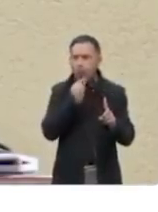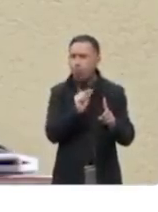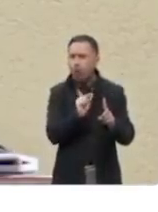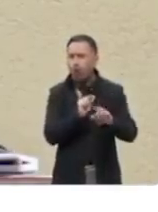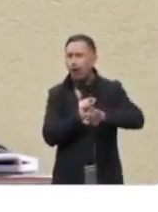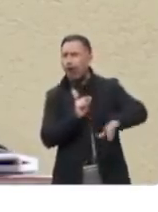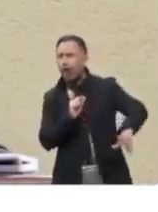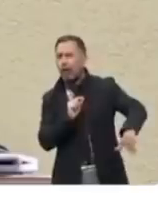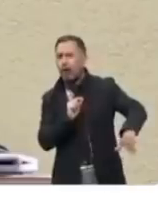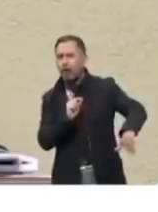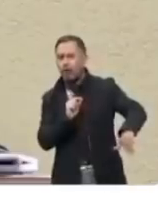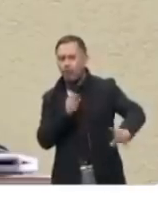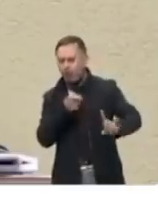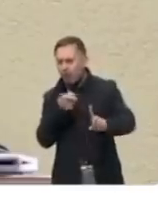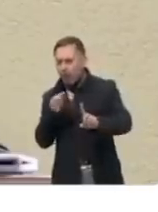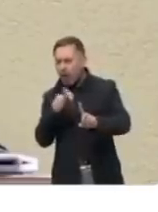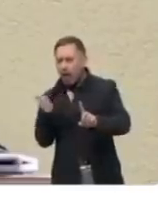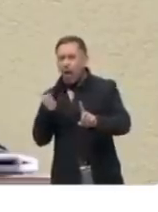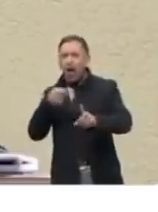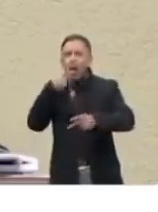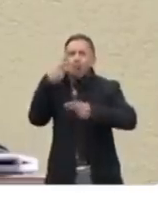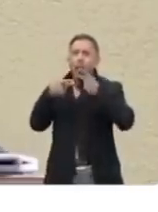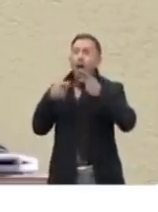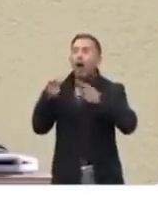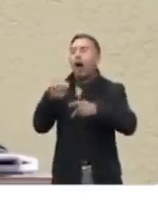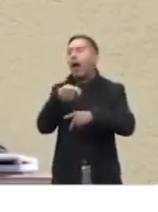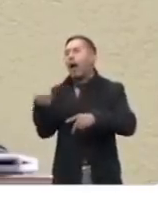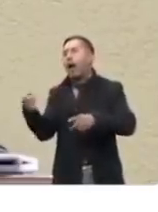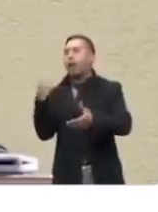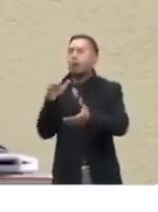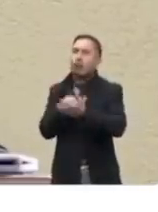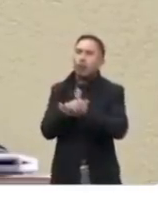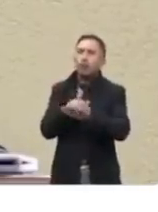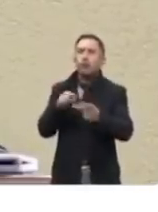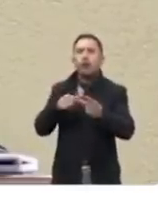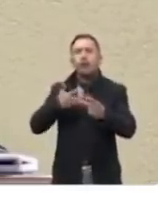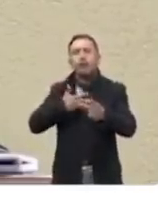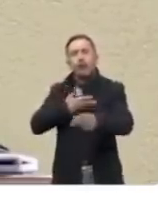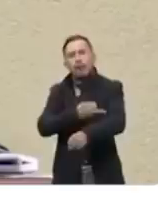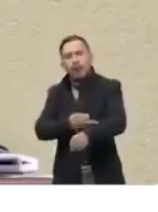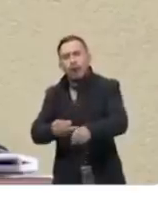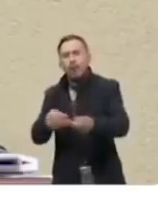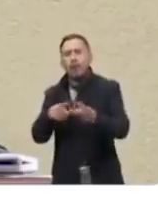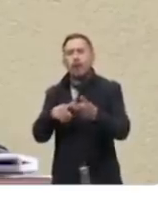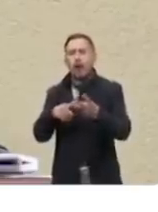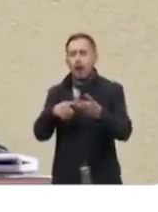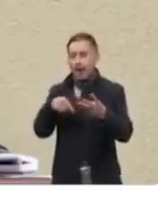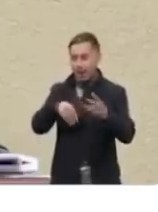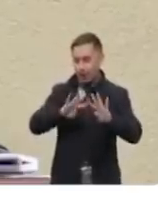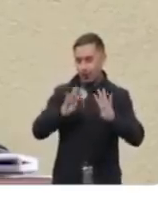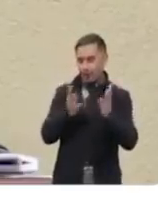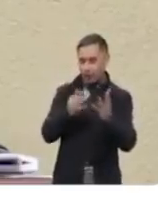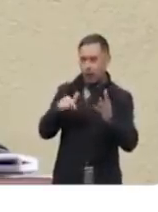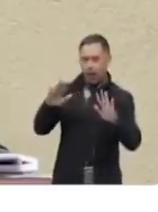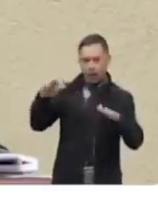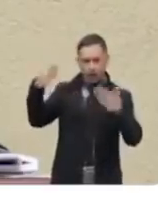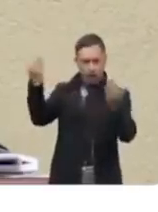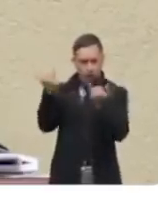familiares fuera y dentro de este consejo se ha hablado de las relaciones afectivas